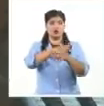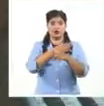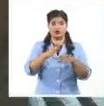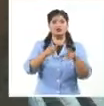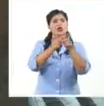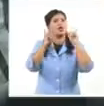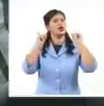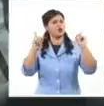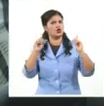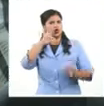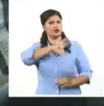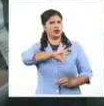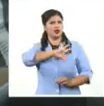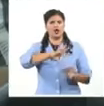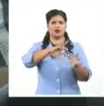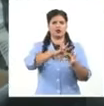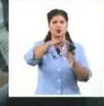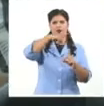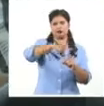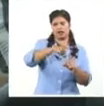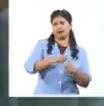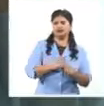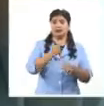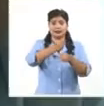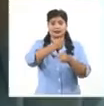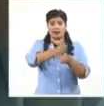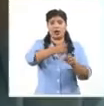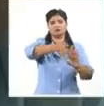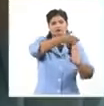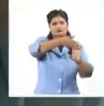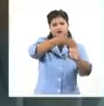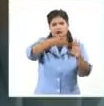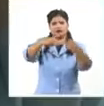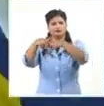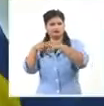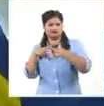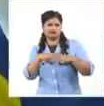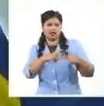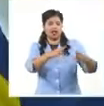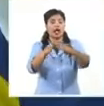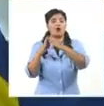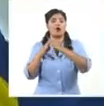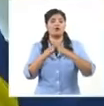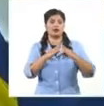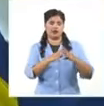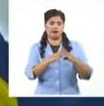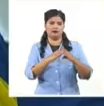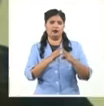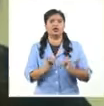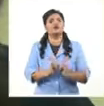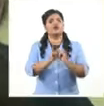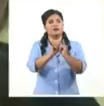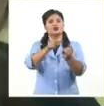delegados guantanameros sobre el trabajo comunitario integrado, herramienta que indicaron fortalecer. Desde Guantánamo, un